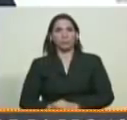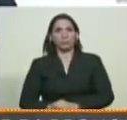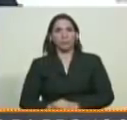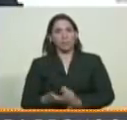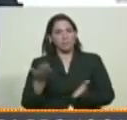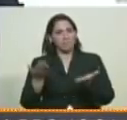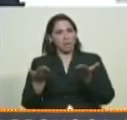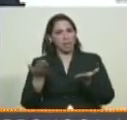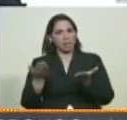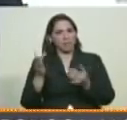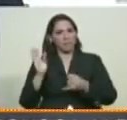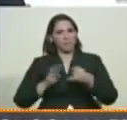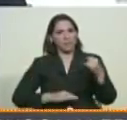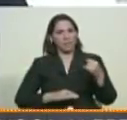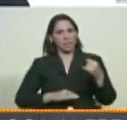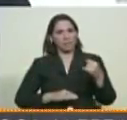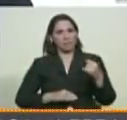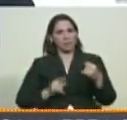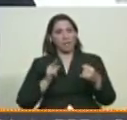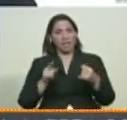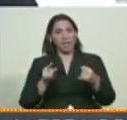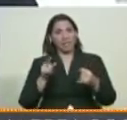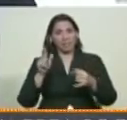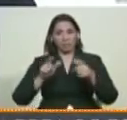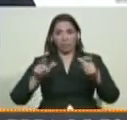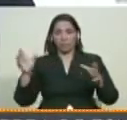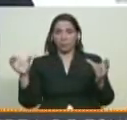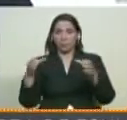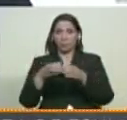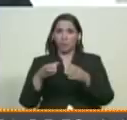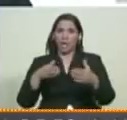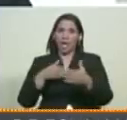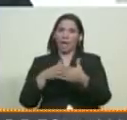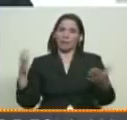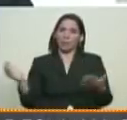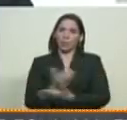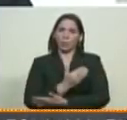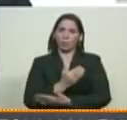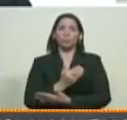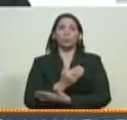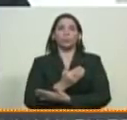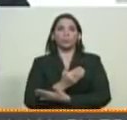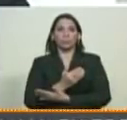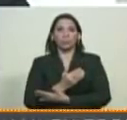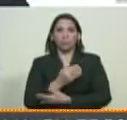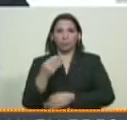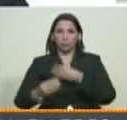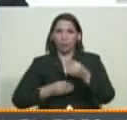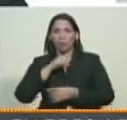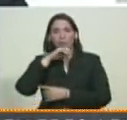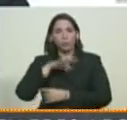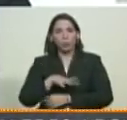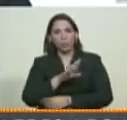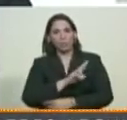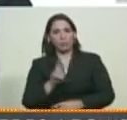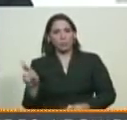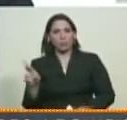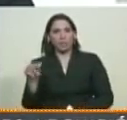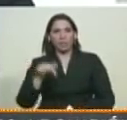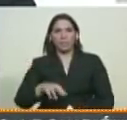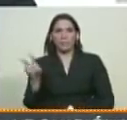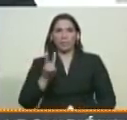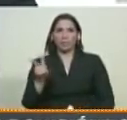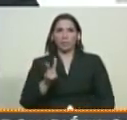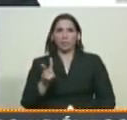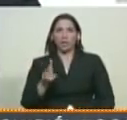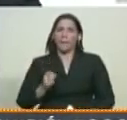balance final de esta gesta anticorrupción que ha sentado un precedente en la historia republicana, repito, contando